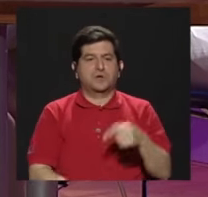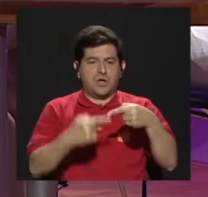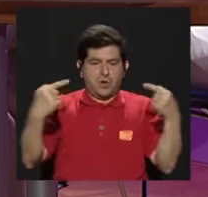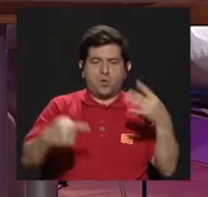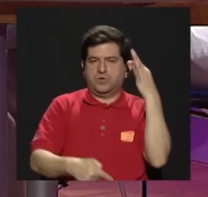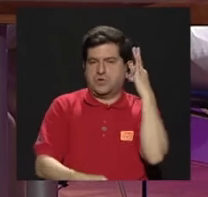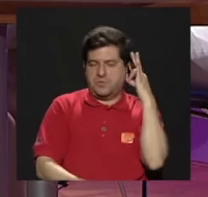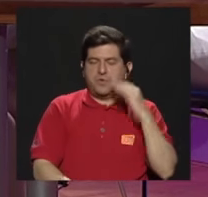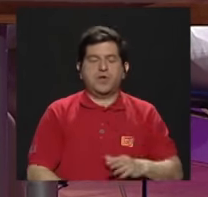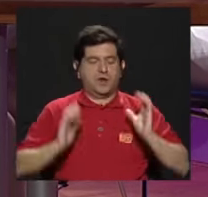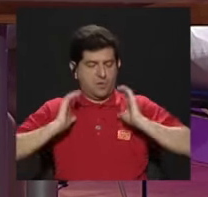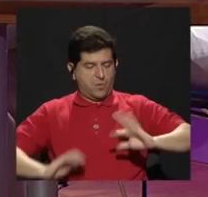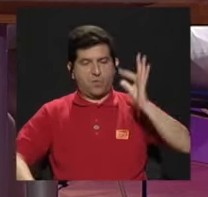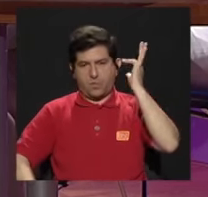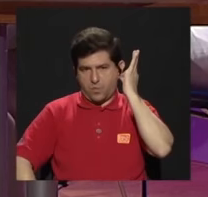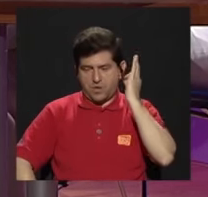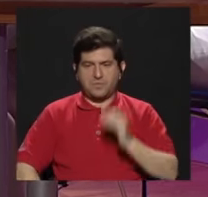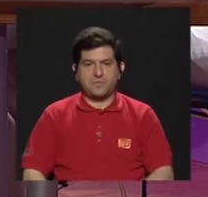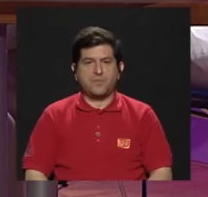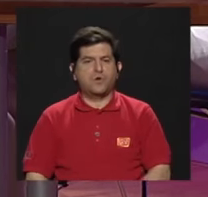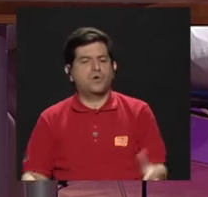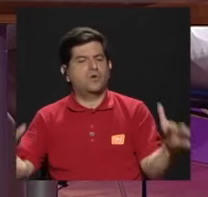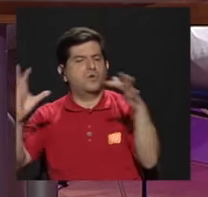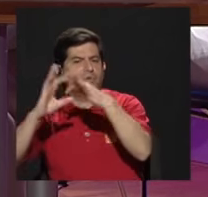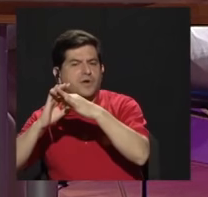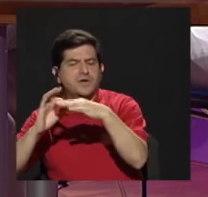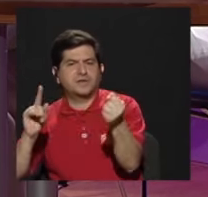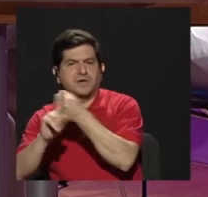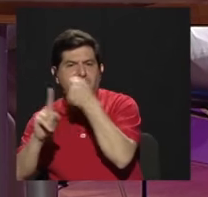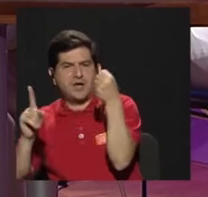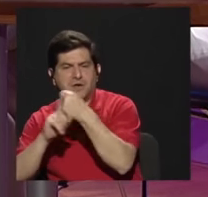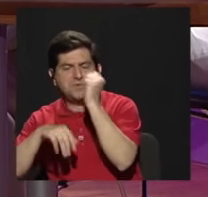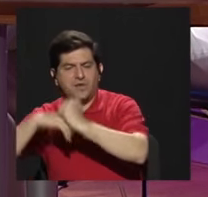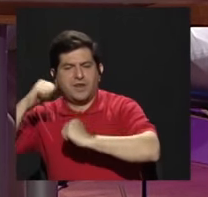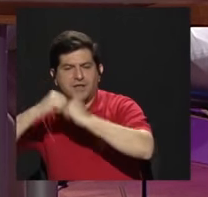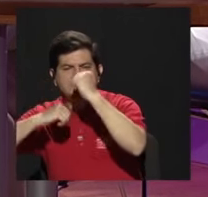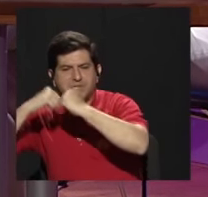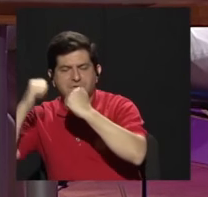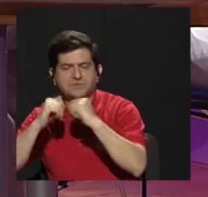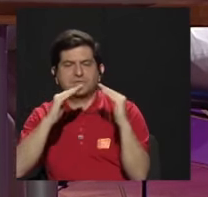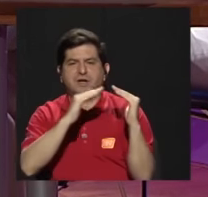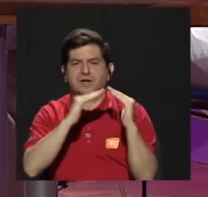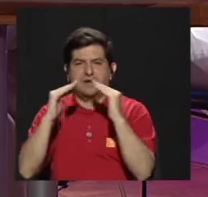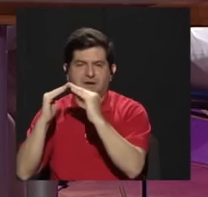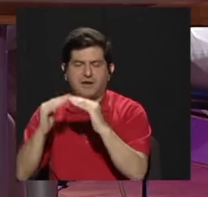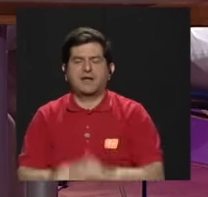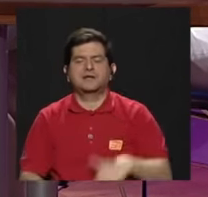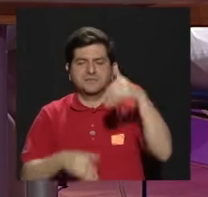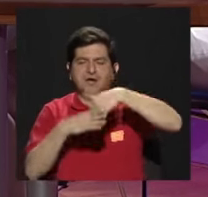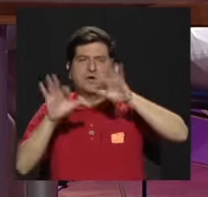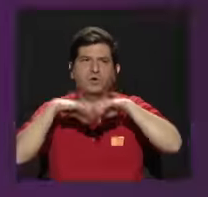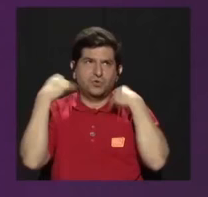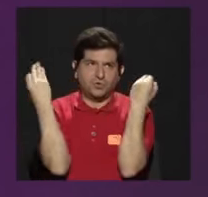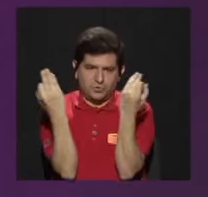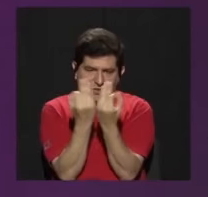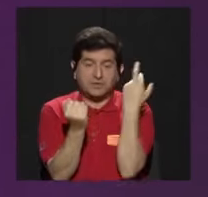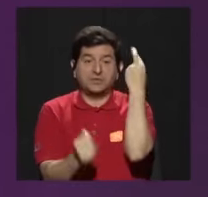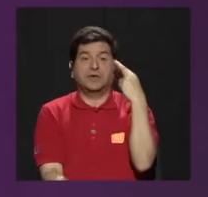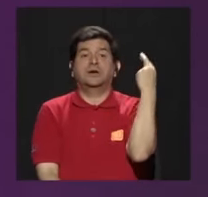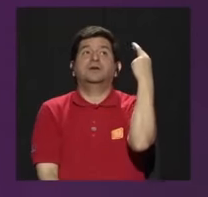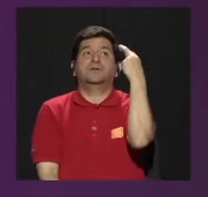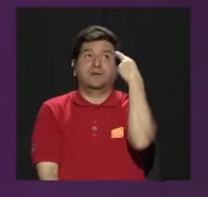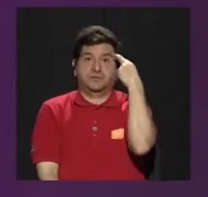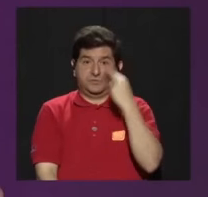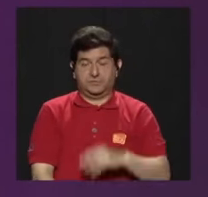mujer, un cuerpo femenino, en relación a la violencia estructural, doméstica, intrafamiliar, etcétera. Y es por eso,